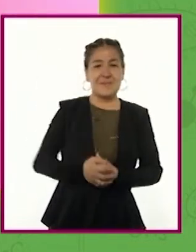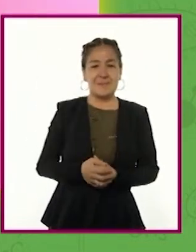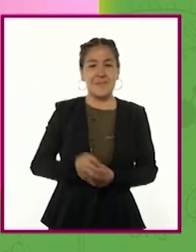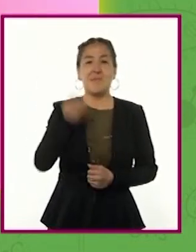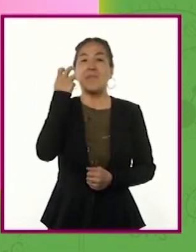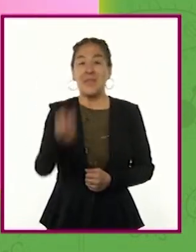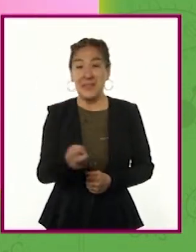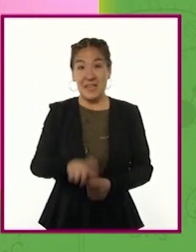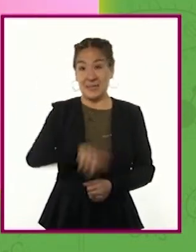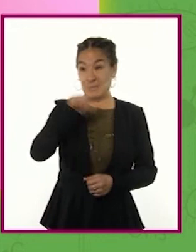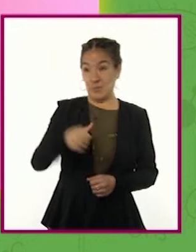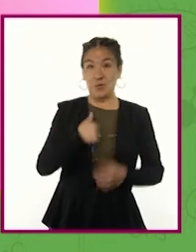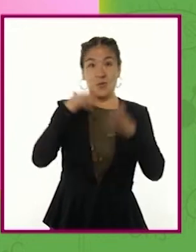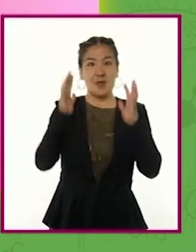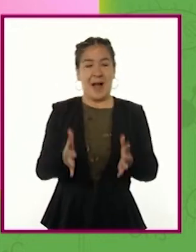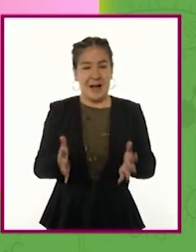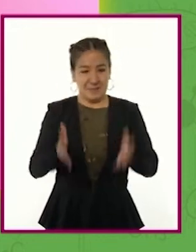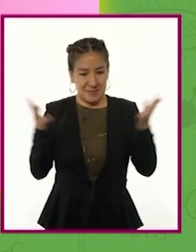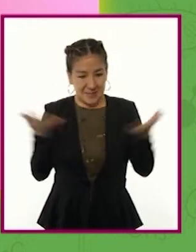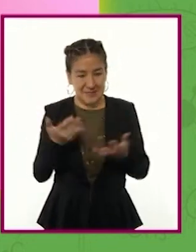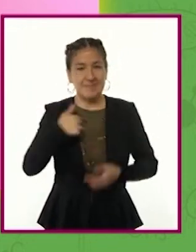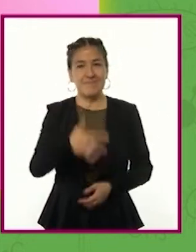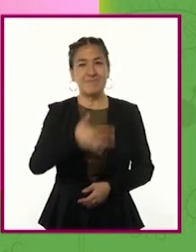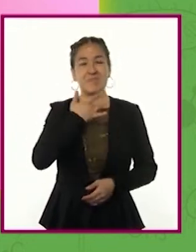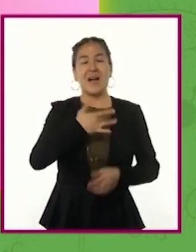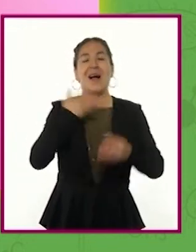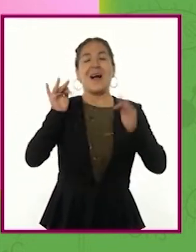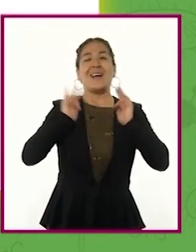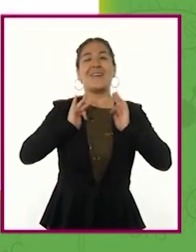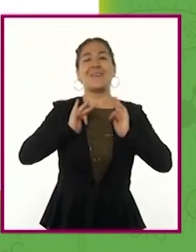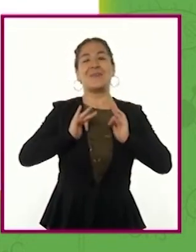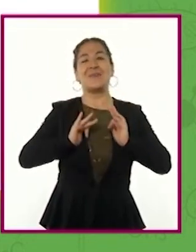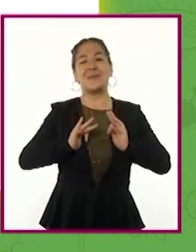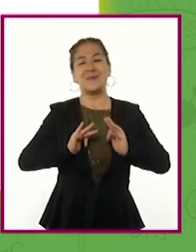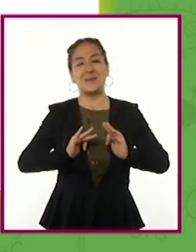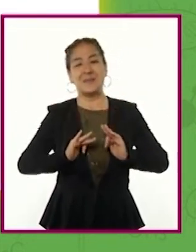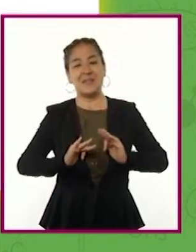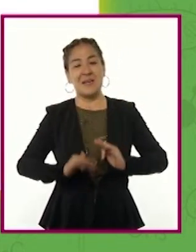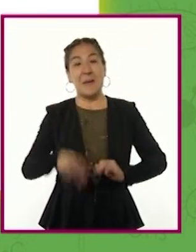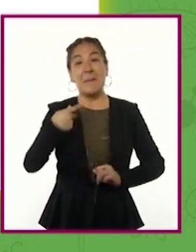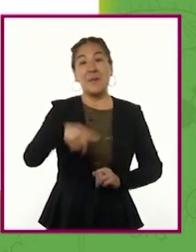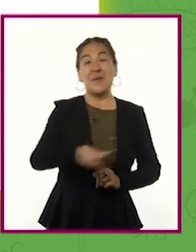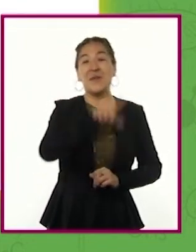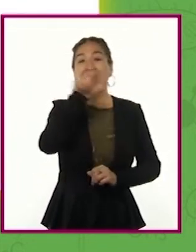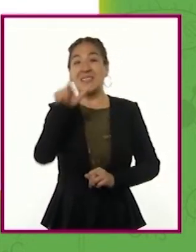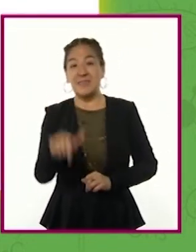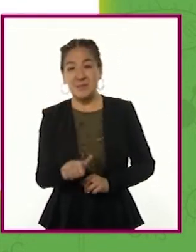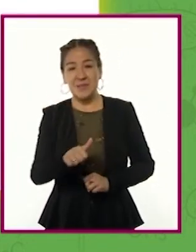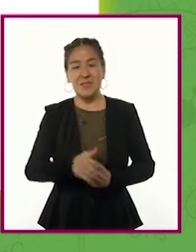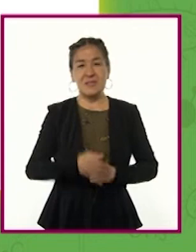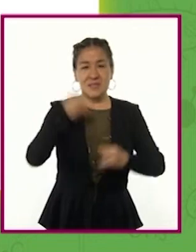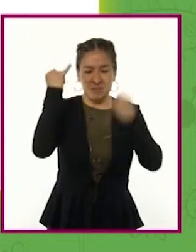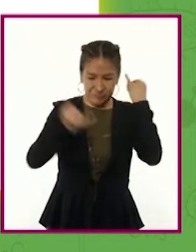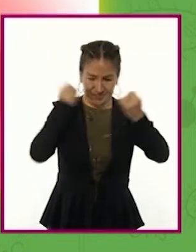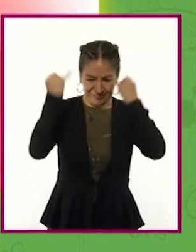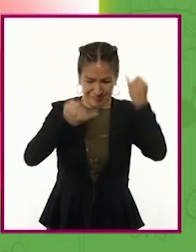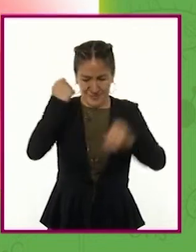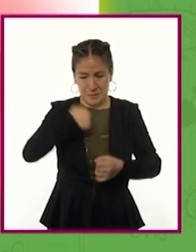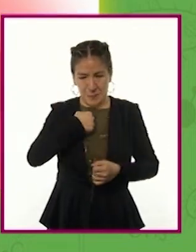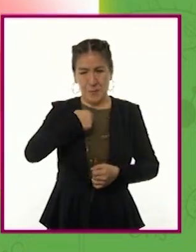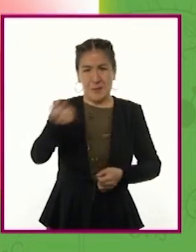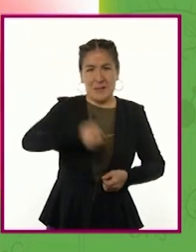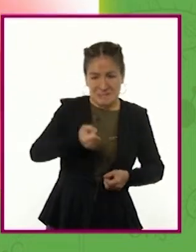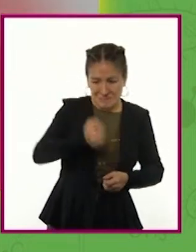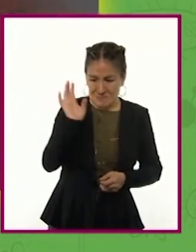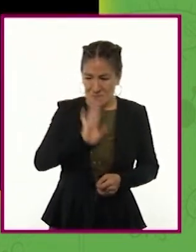Después de haberlo hecho, sentí una gran relajación, pero inmediatamente me inundaron pensamientos de culpa y